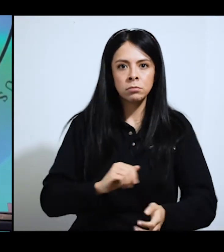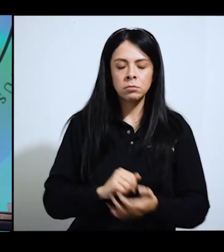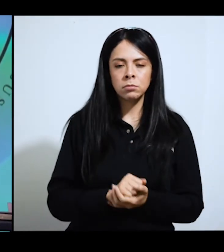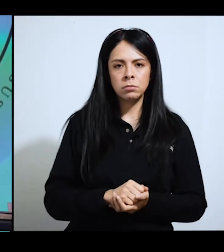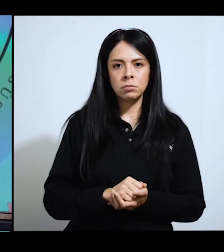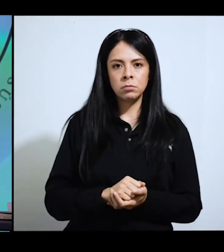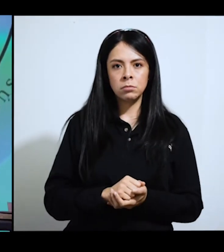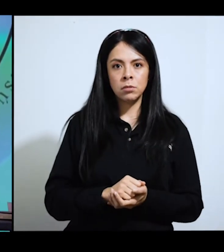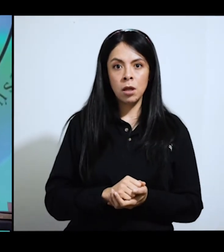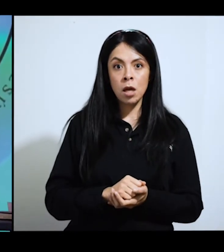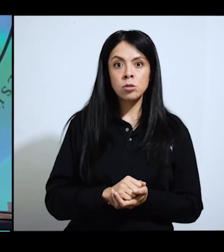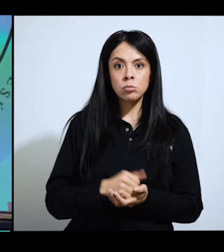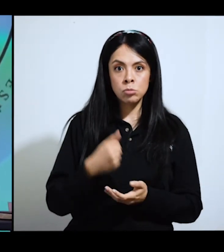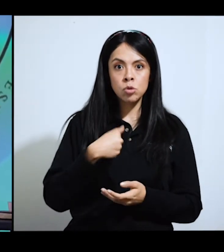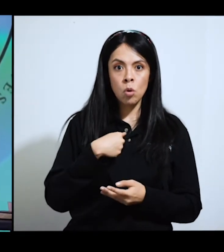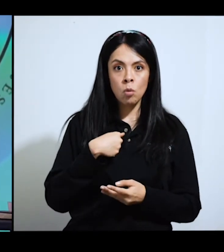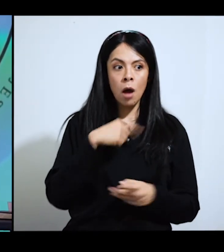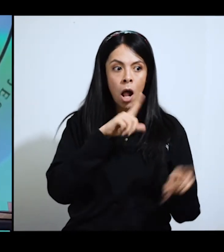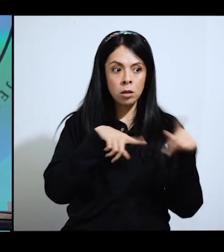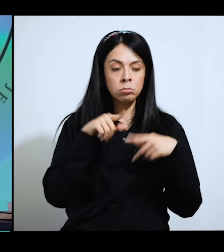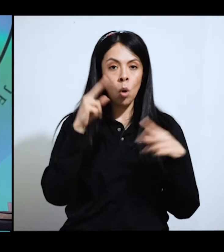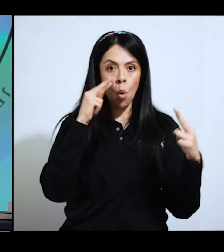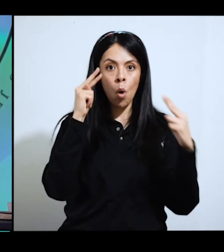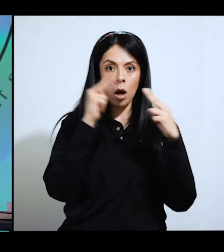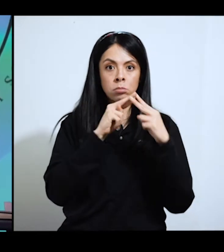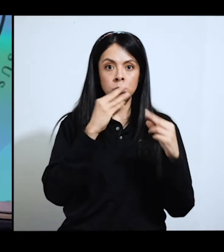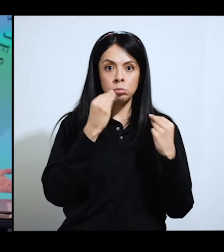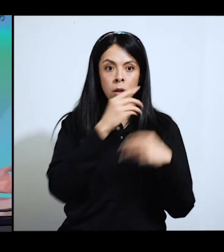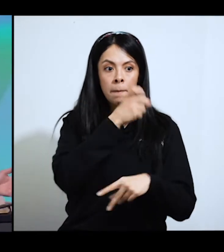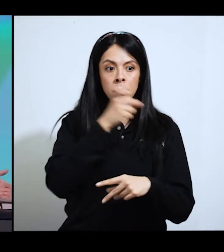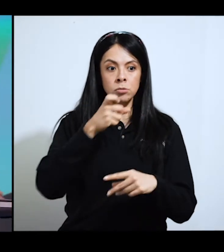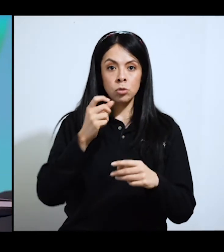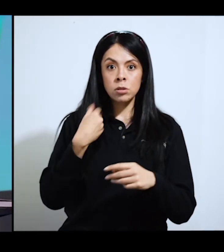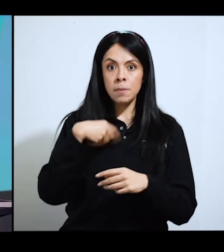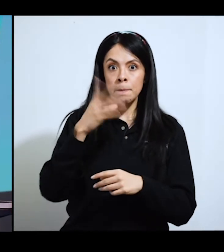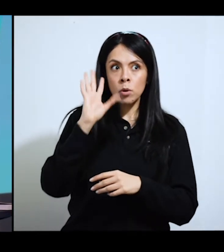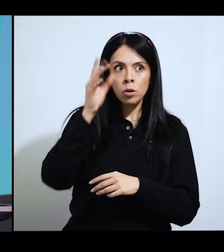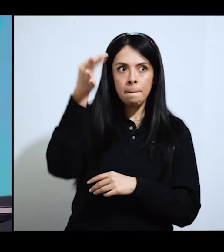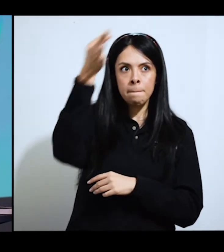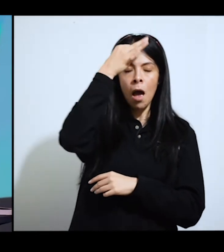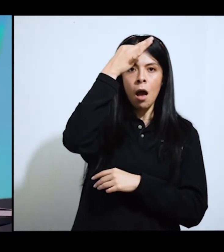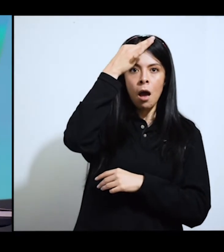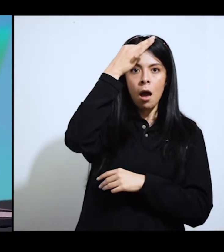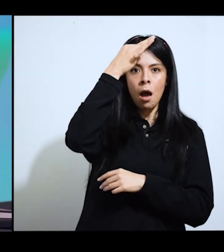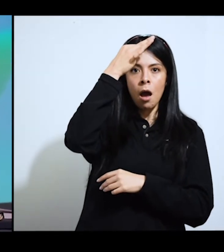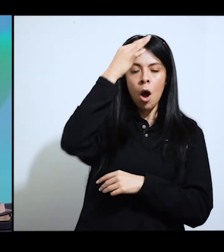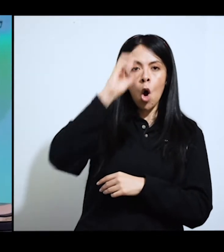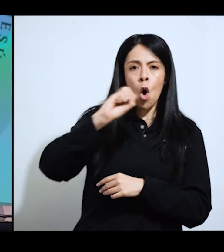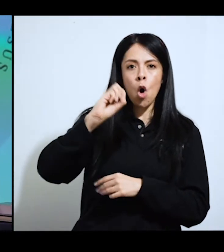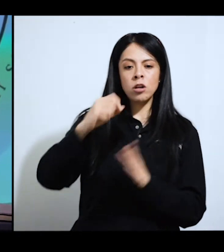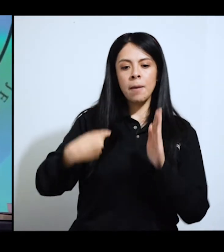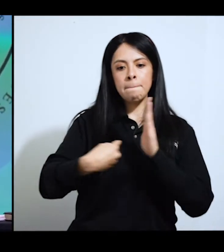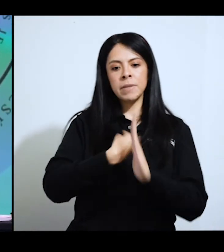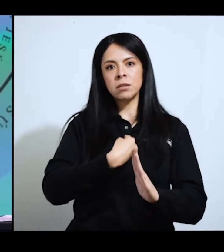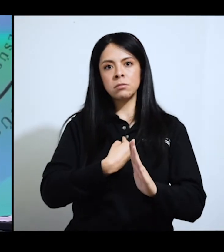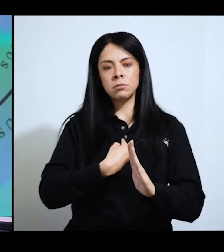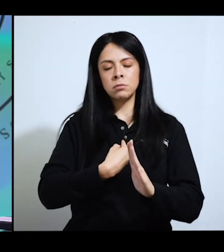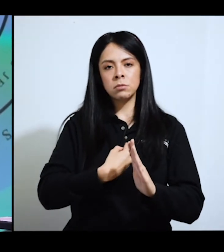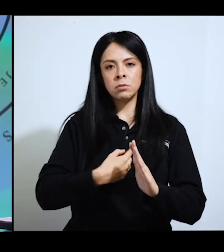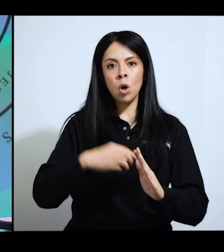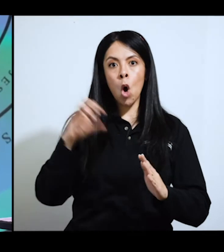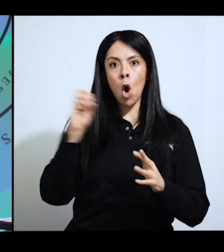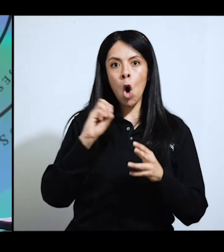eso ha pasado por su mente, o suicidarse, o abusar